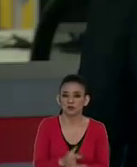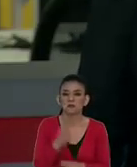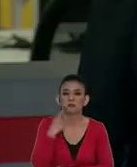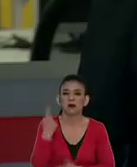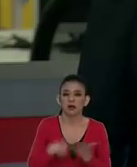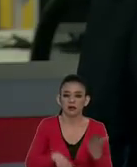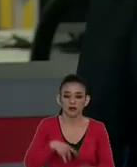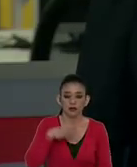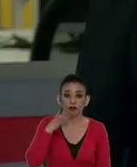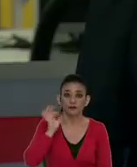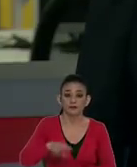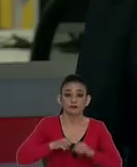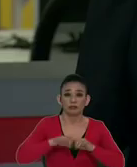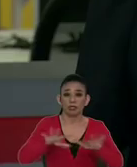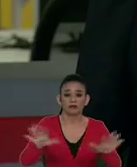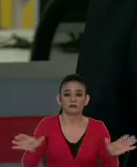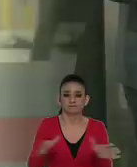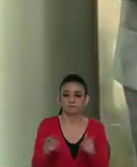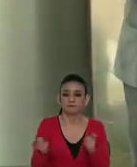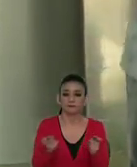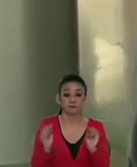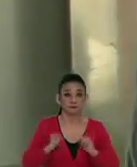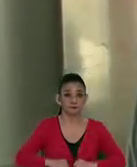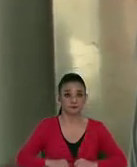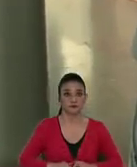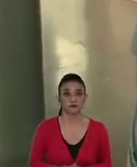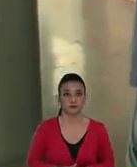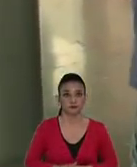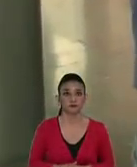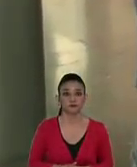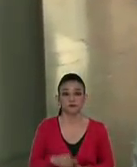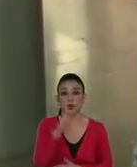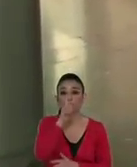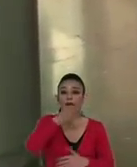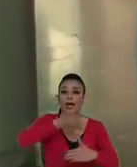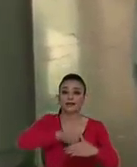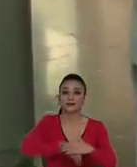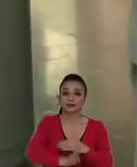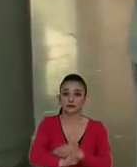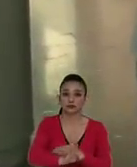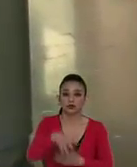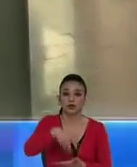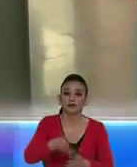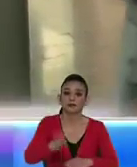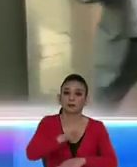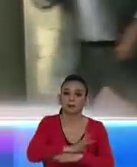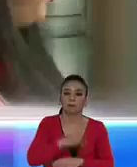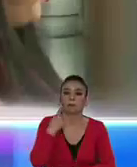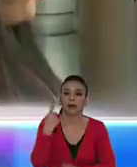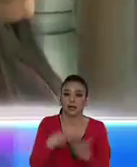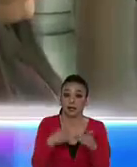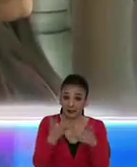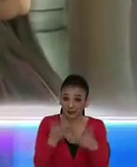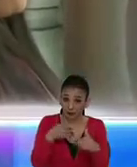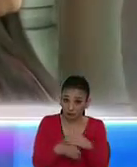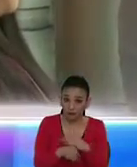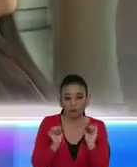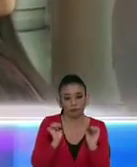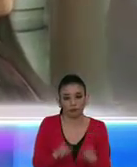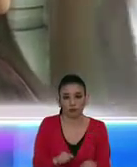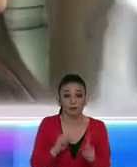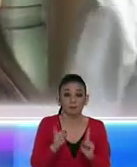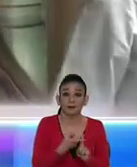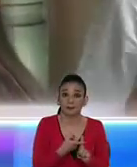del coronavirus. Un solo acceso está habilitado en la Asamblea Nacional para que quienes deseen ingresar primero se sometan